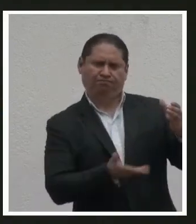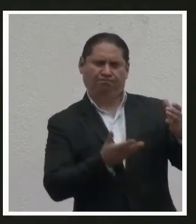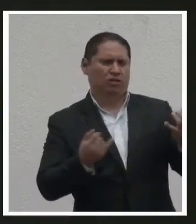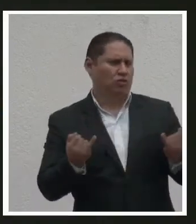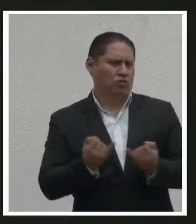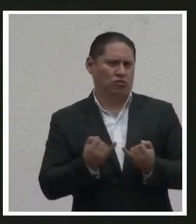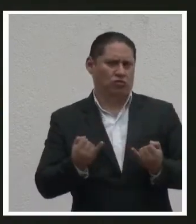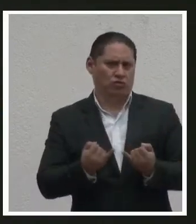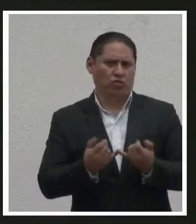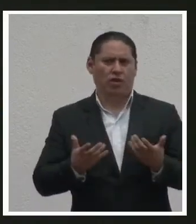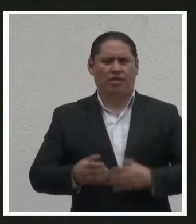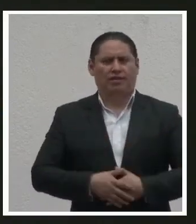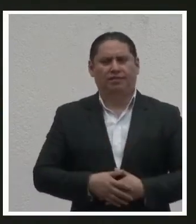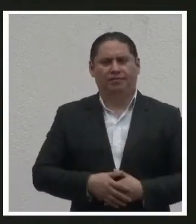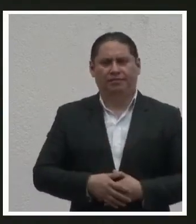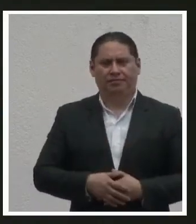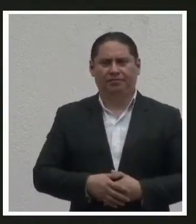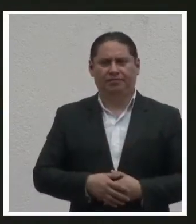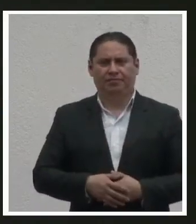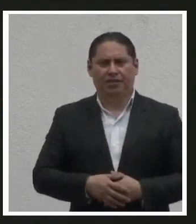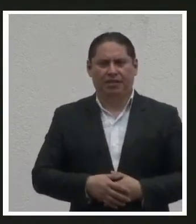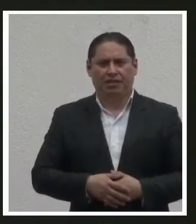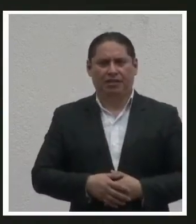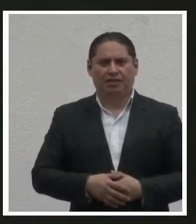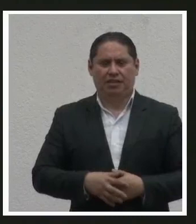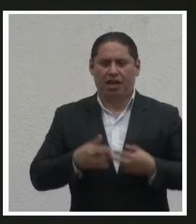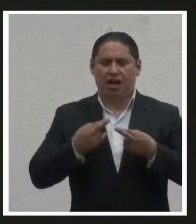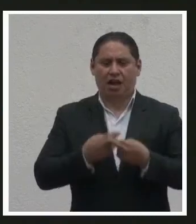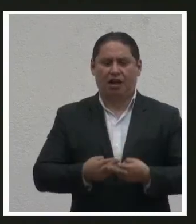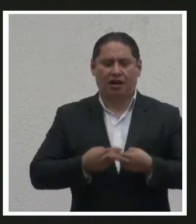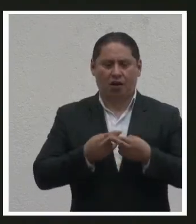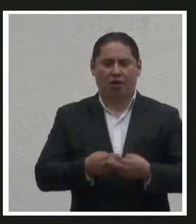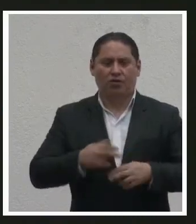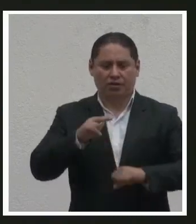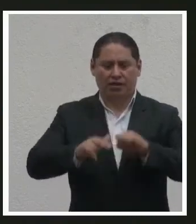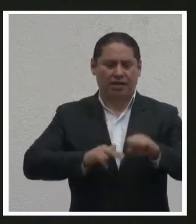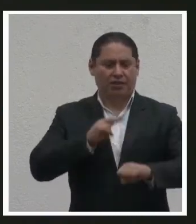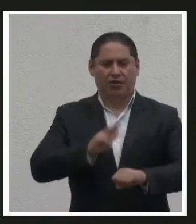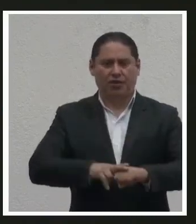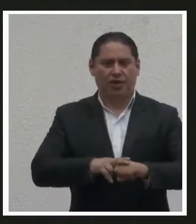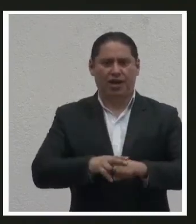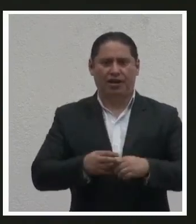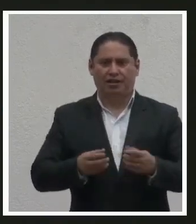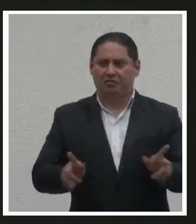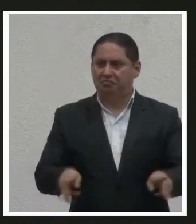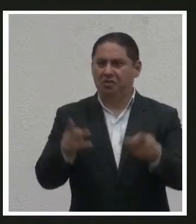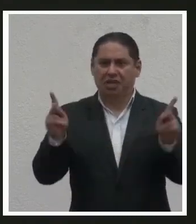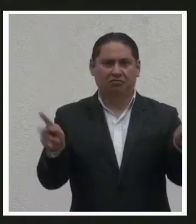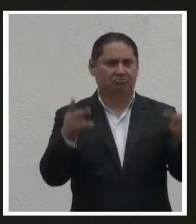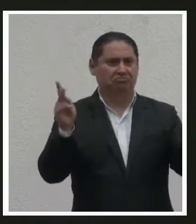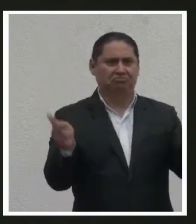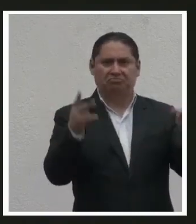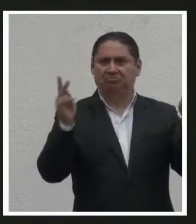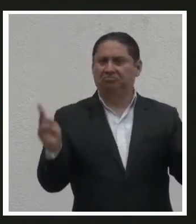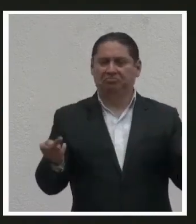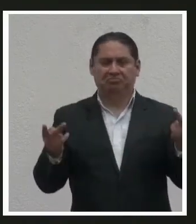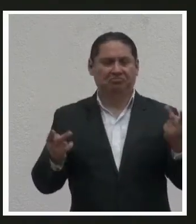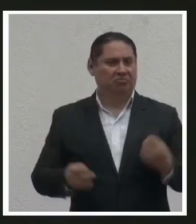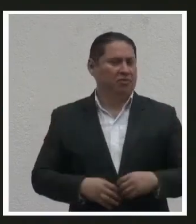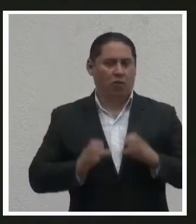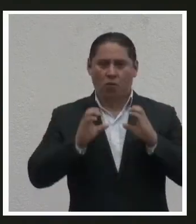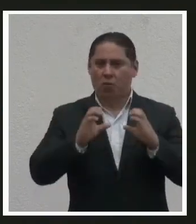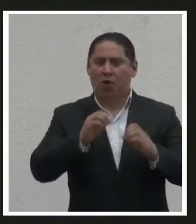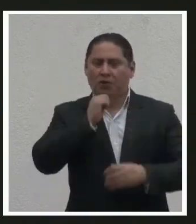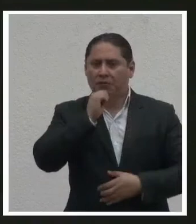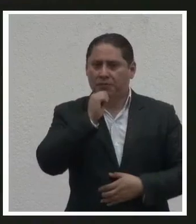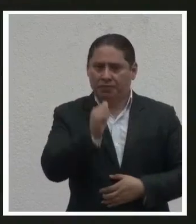la explotación injustificada de los recursos naturales, de los diversos descuidos que pongan